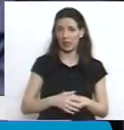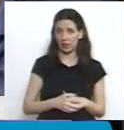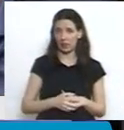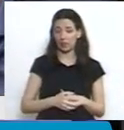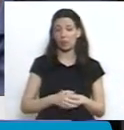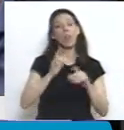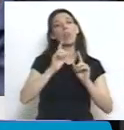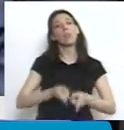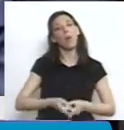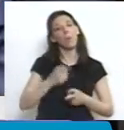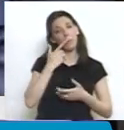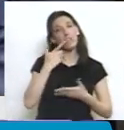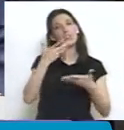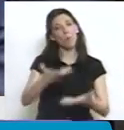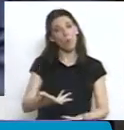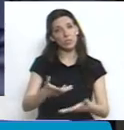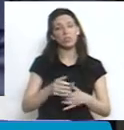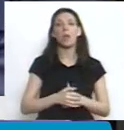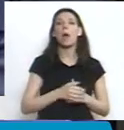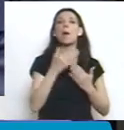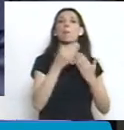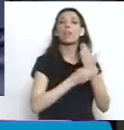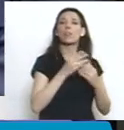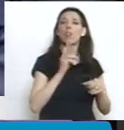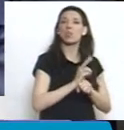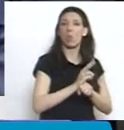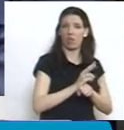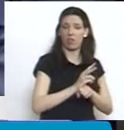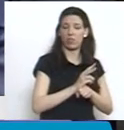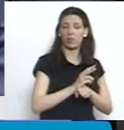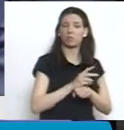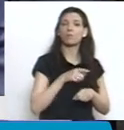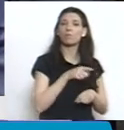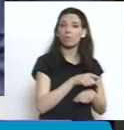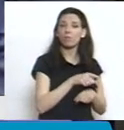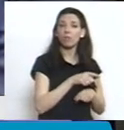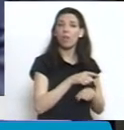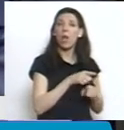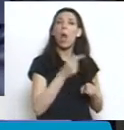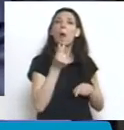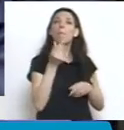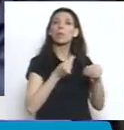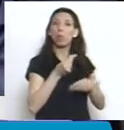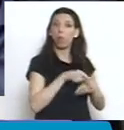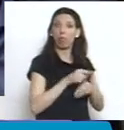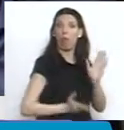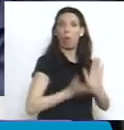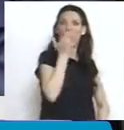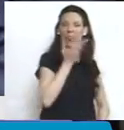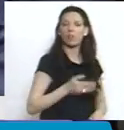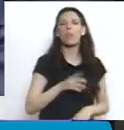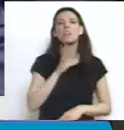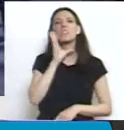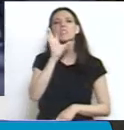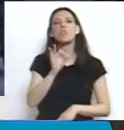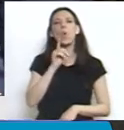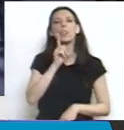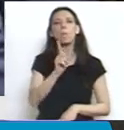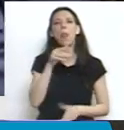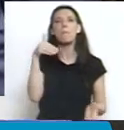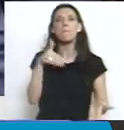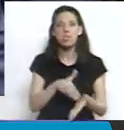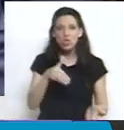muestra también es que para el Ministerio de Seguridad se va a destinar más presupuesto, 50.000